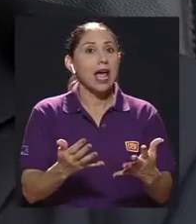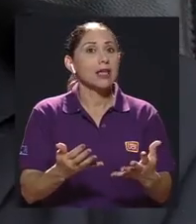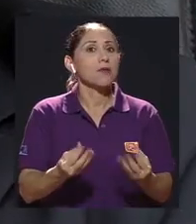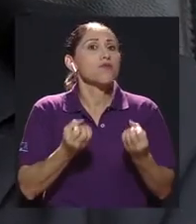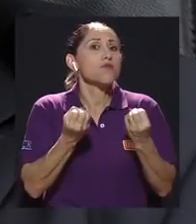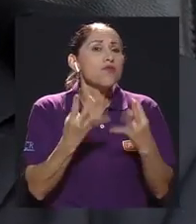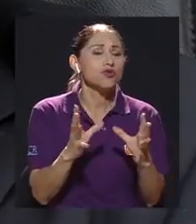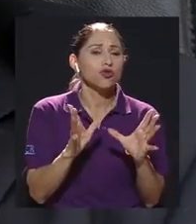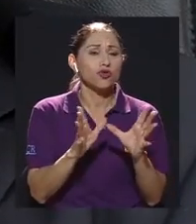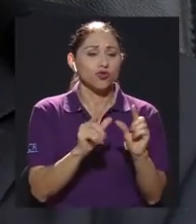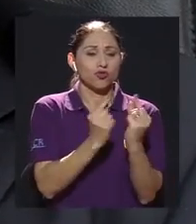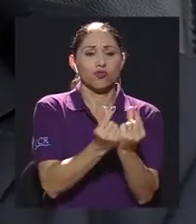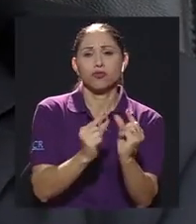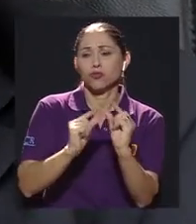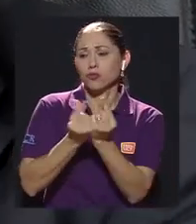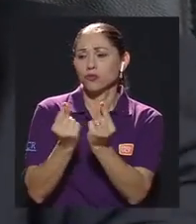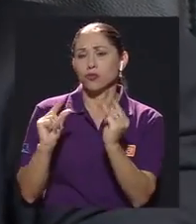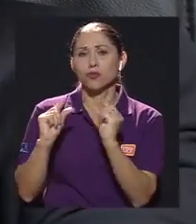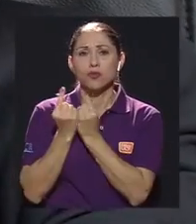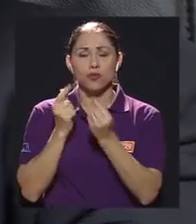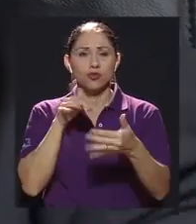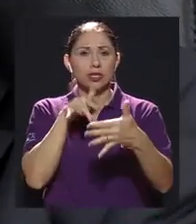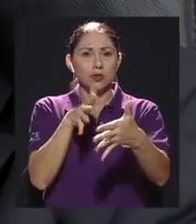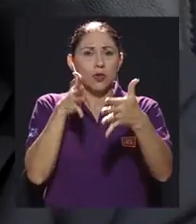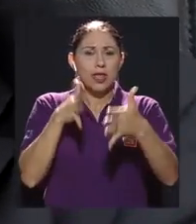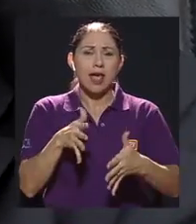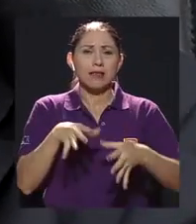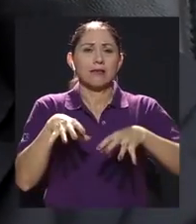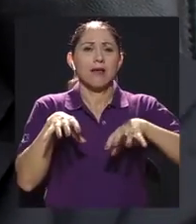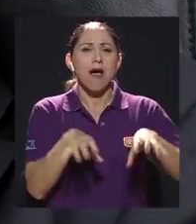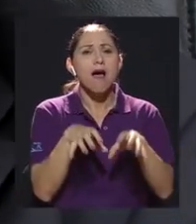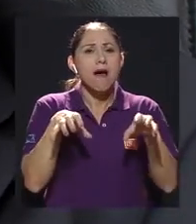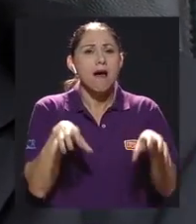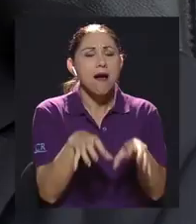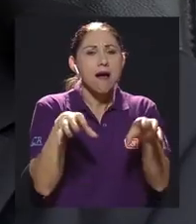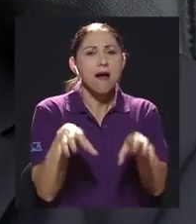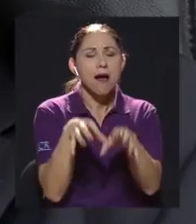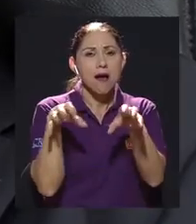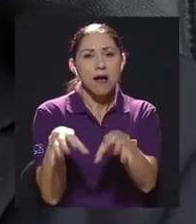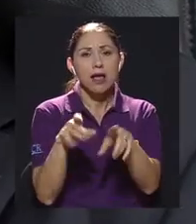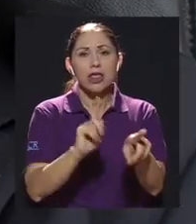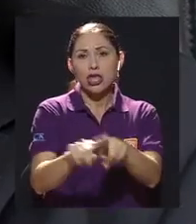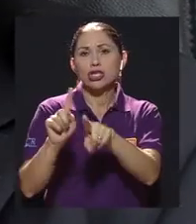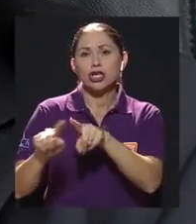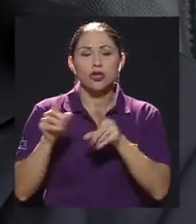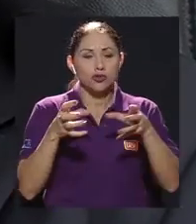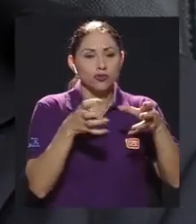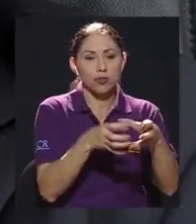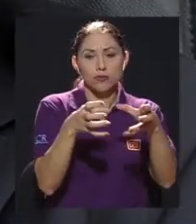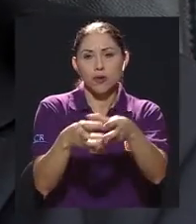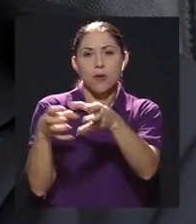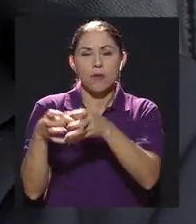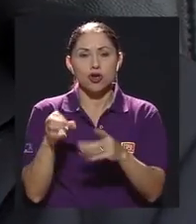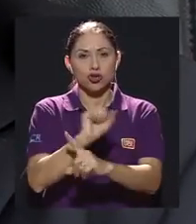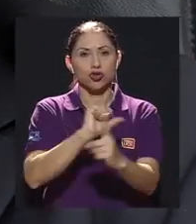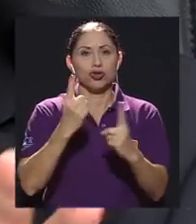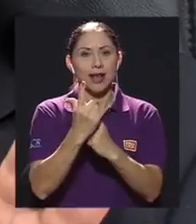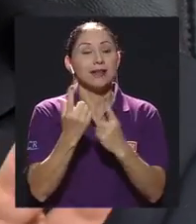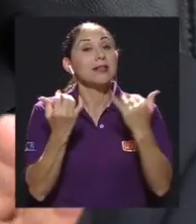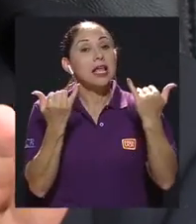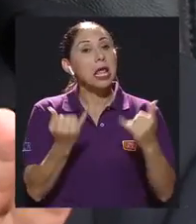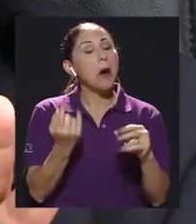movilizaciones estudiantiles y empieza a crecer una efervescencia de distintos movimientos sociales que ahora los interpretamos, ¿verdad?,